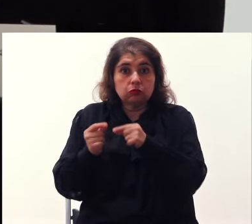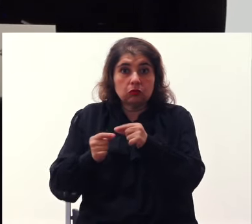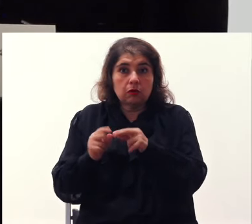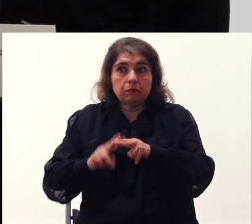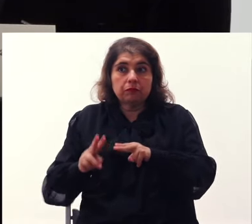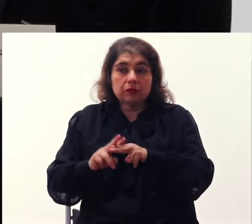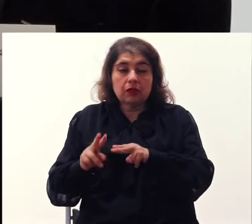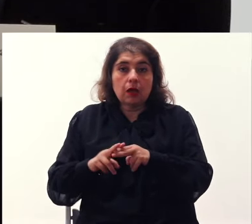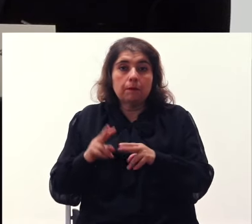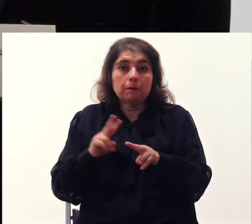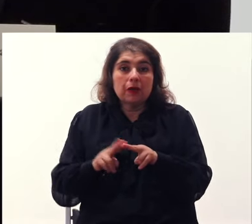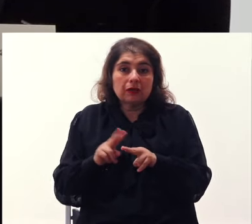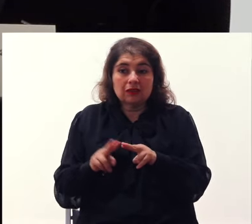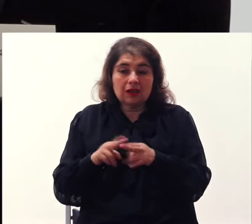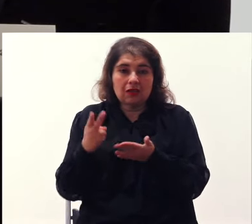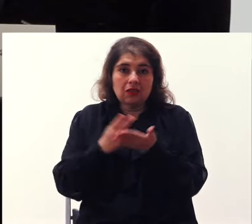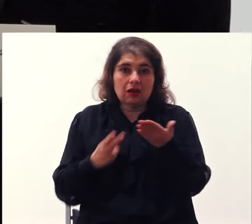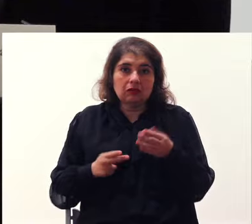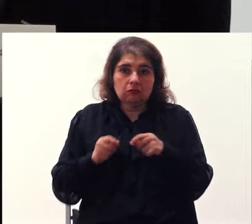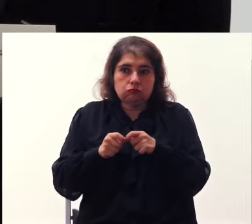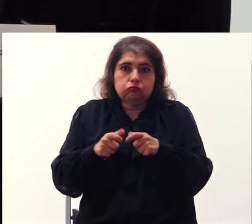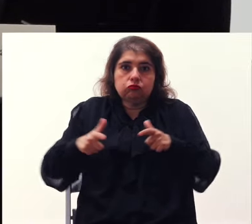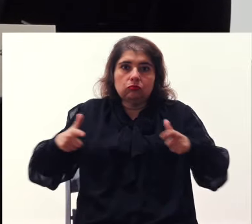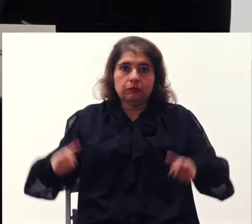a expandir su práctica artística.